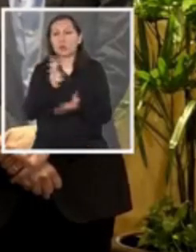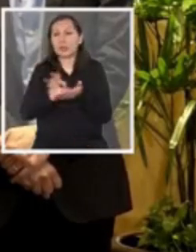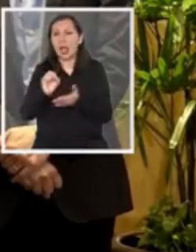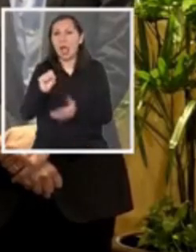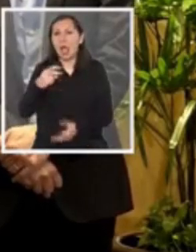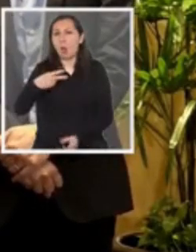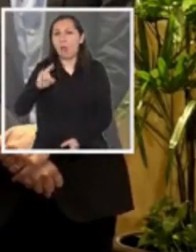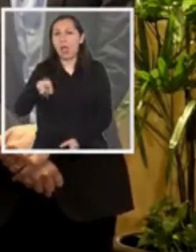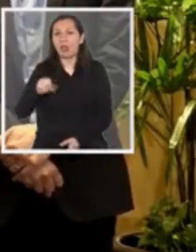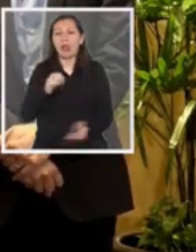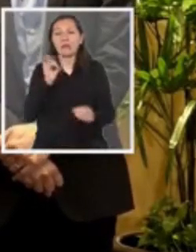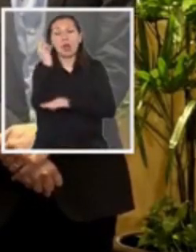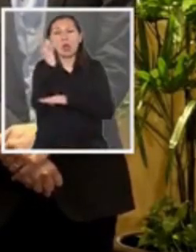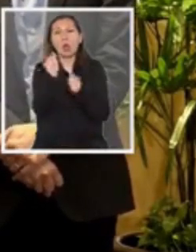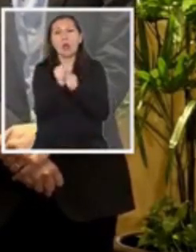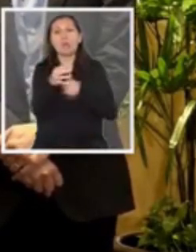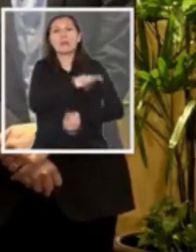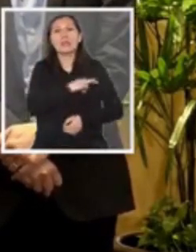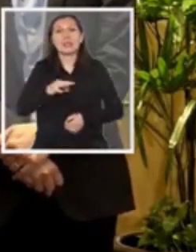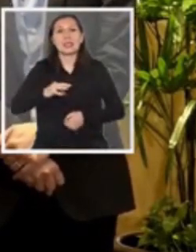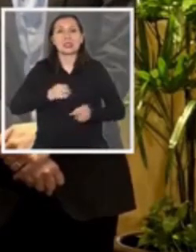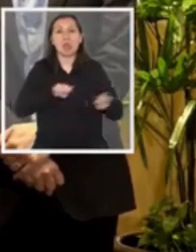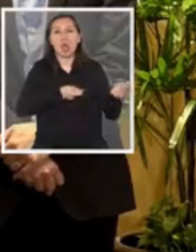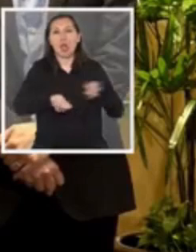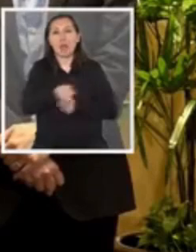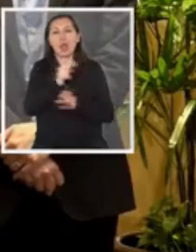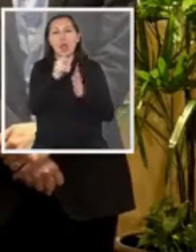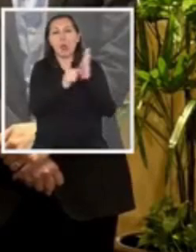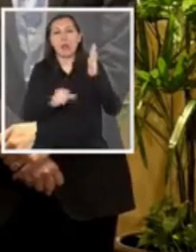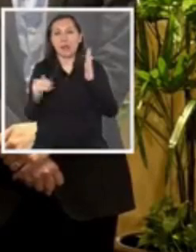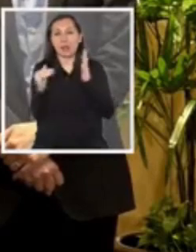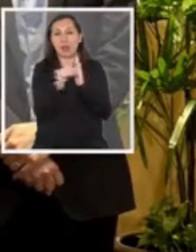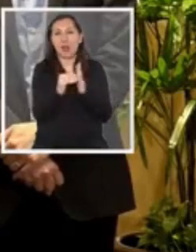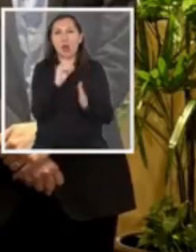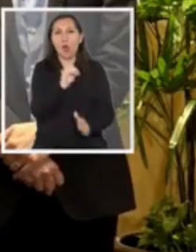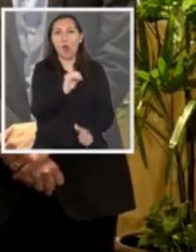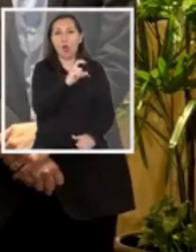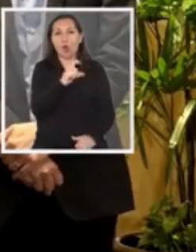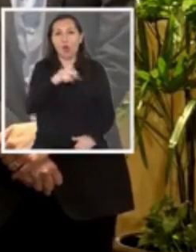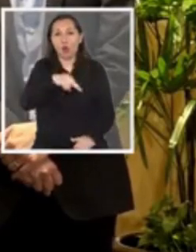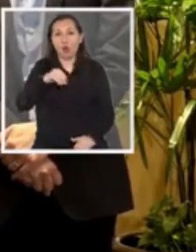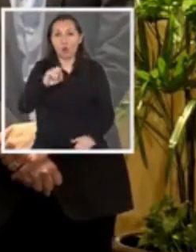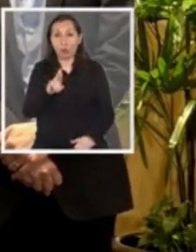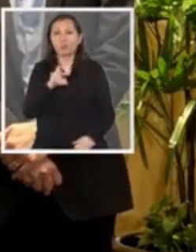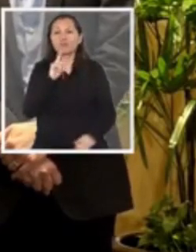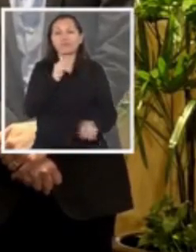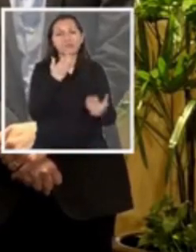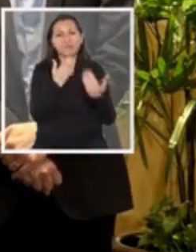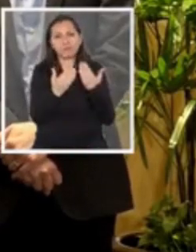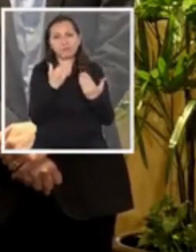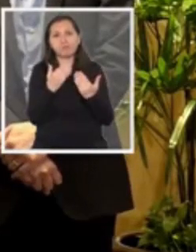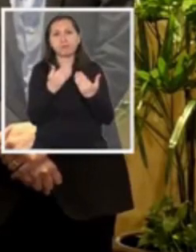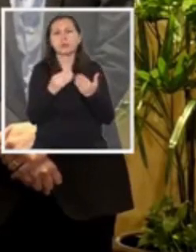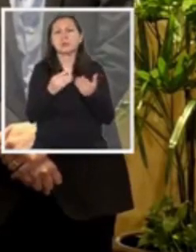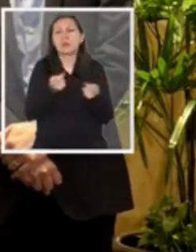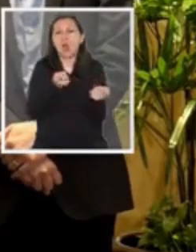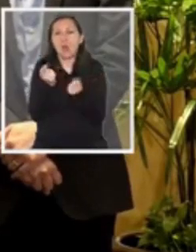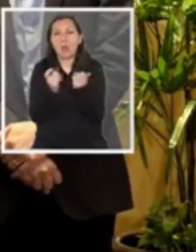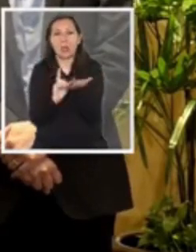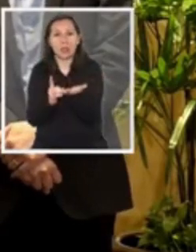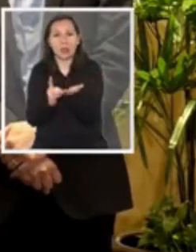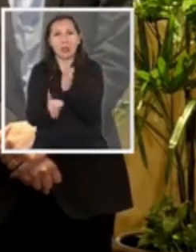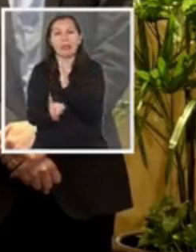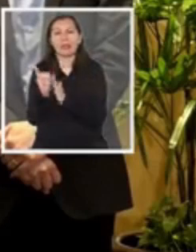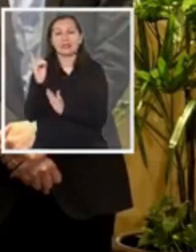reunieron con el ministro de Comercio y Exportación de Nueva Zelanda, Damien O'Connor, para avanzar en materias de economía digital y